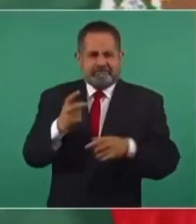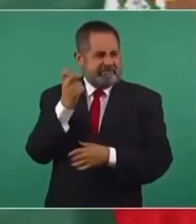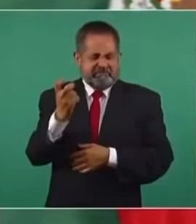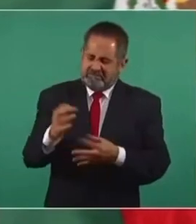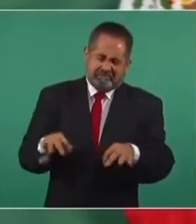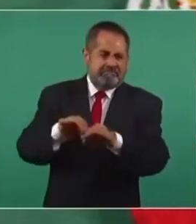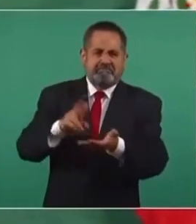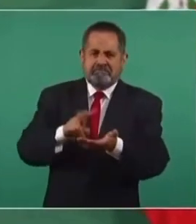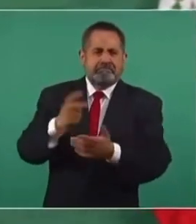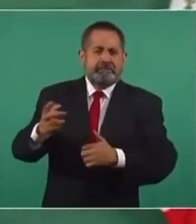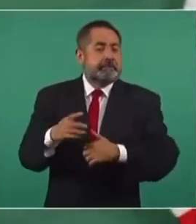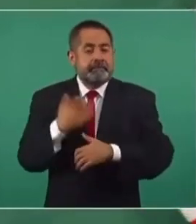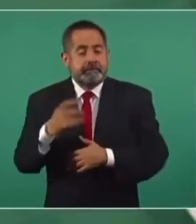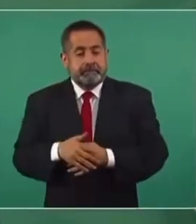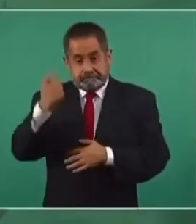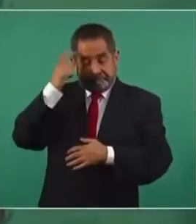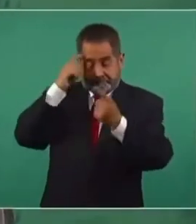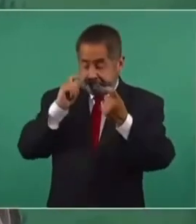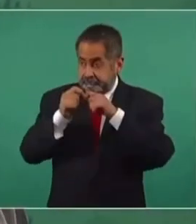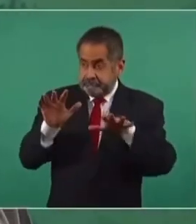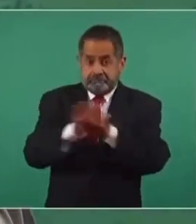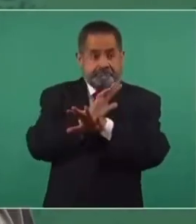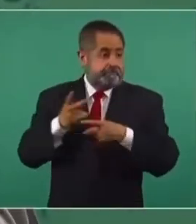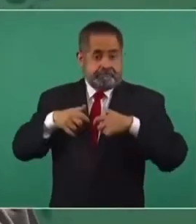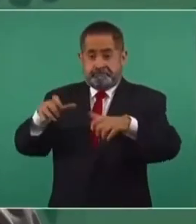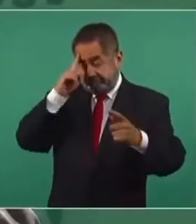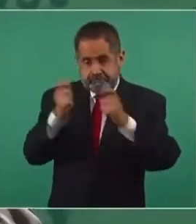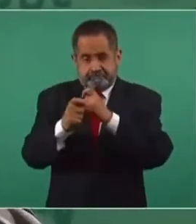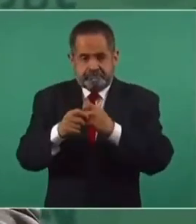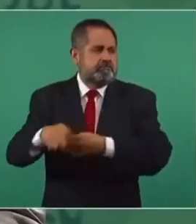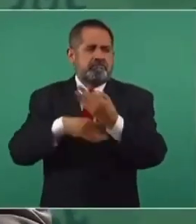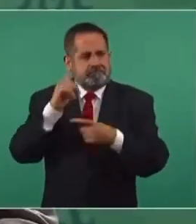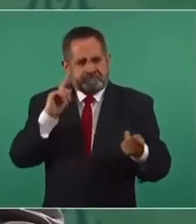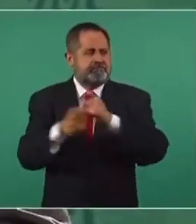es lo más importante. Porque cuando cambia la mentalidad de un pueblo, cambia todo.